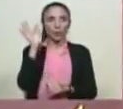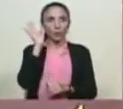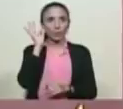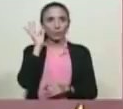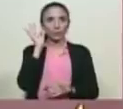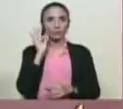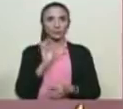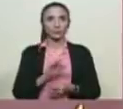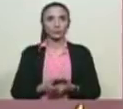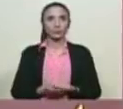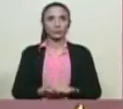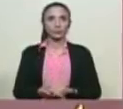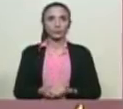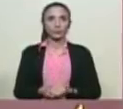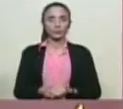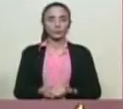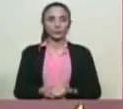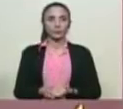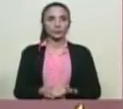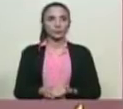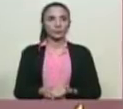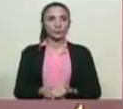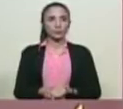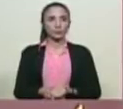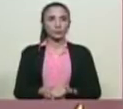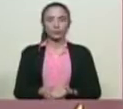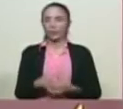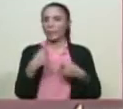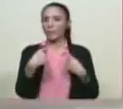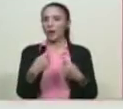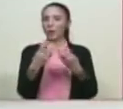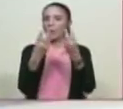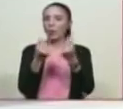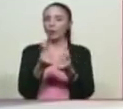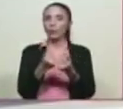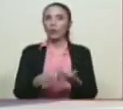venezolana la bicoca de